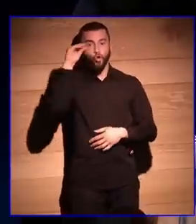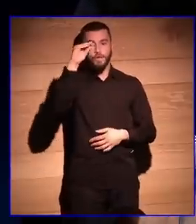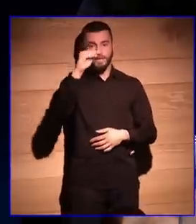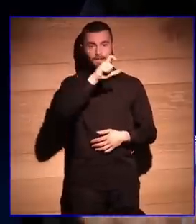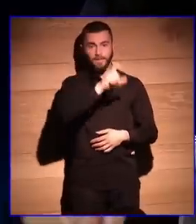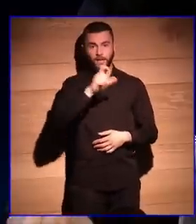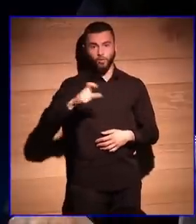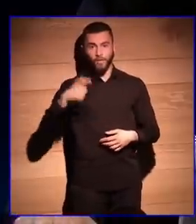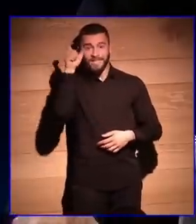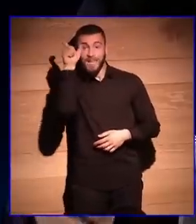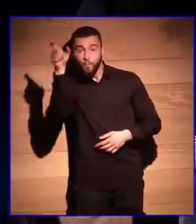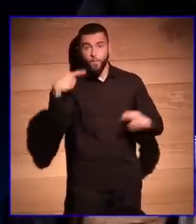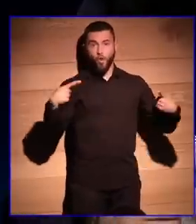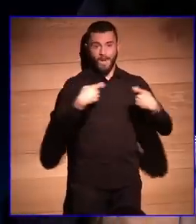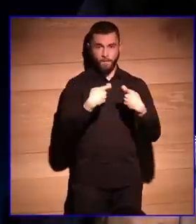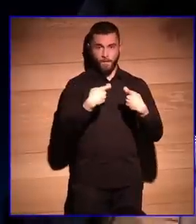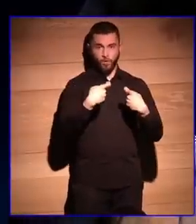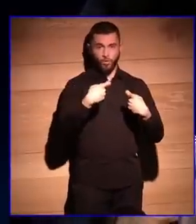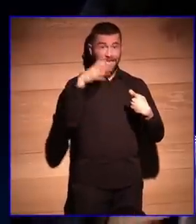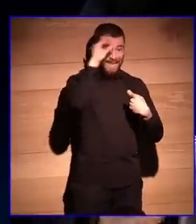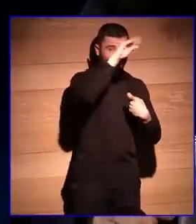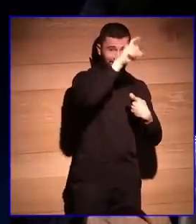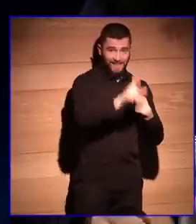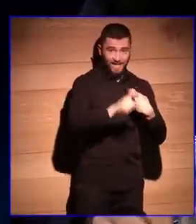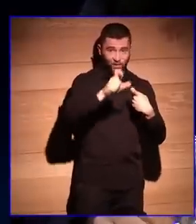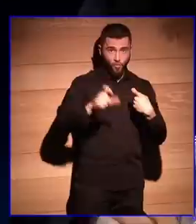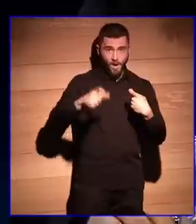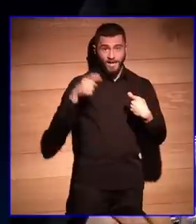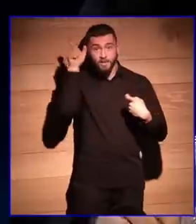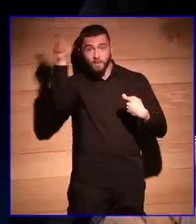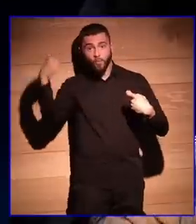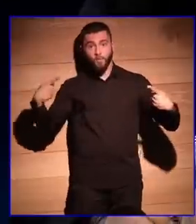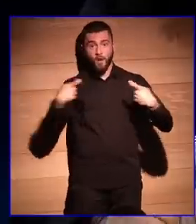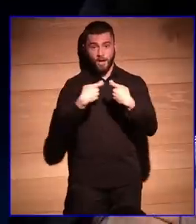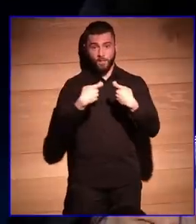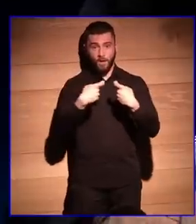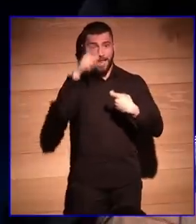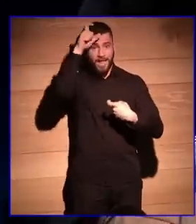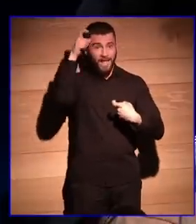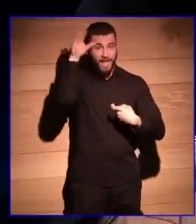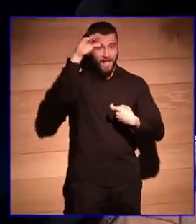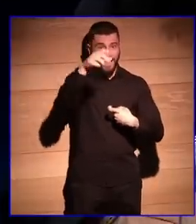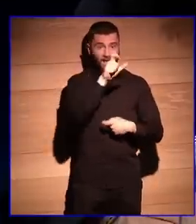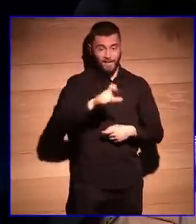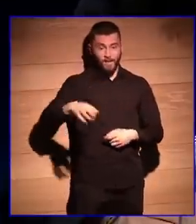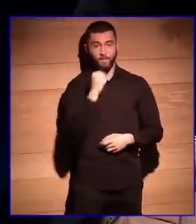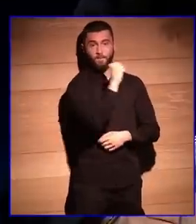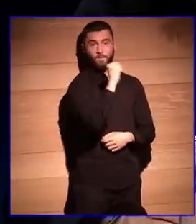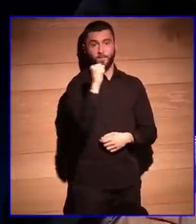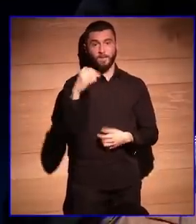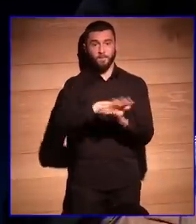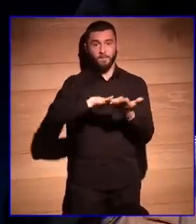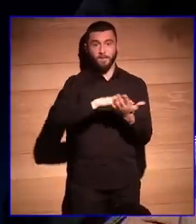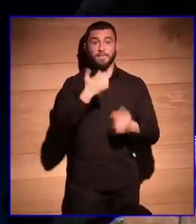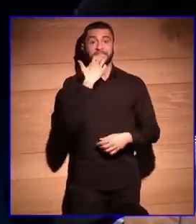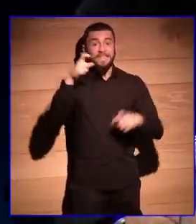son enemigos del pueblo. Los intelectuales son enemigos del pueblo, hay que matar a intelectuales. ¿Y cómo distinguen los intelectuales? Dice, pues todos los que lleven gafas,